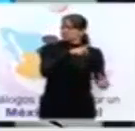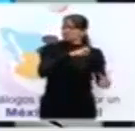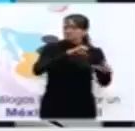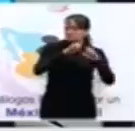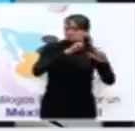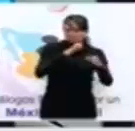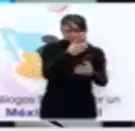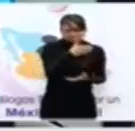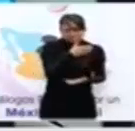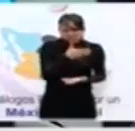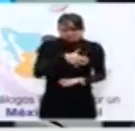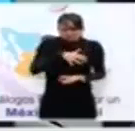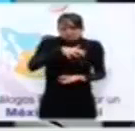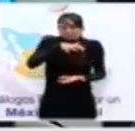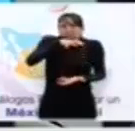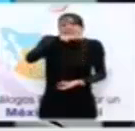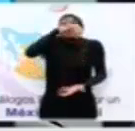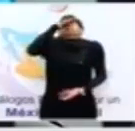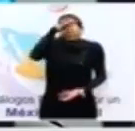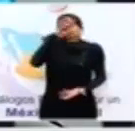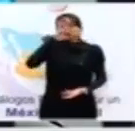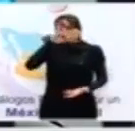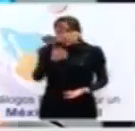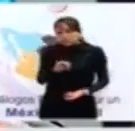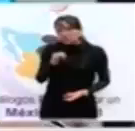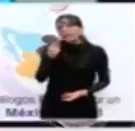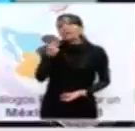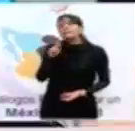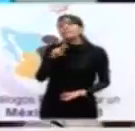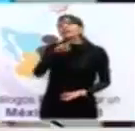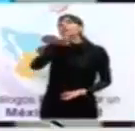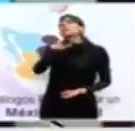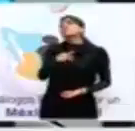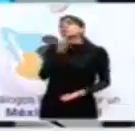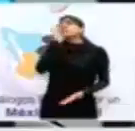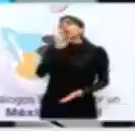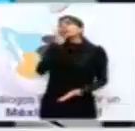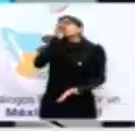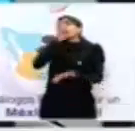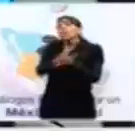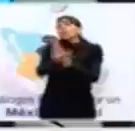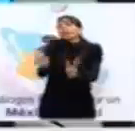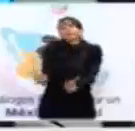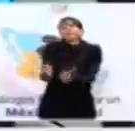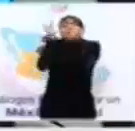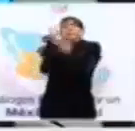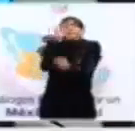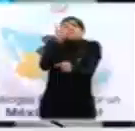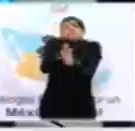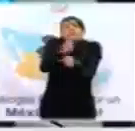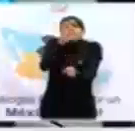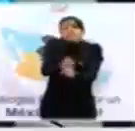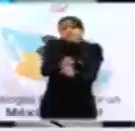campo, pero era debido a la cebada que estaba industrializando para venta de cerveza. Y eso se lo